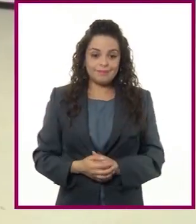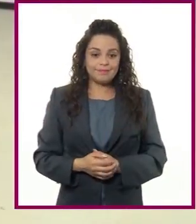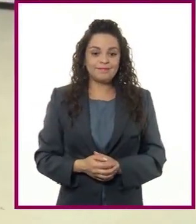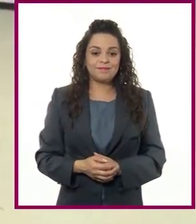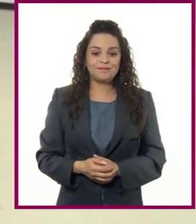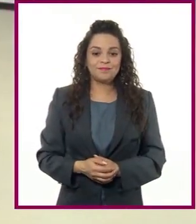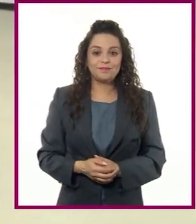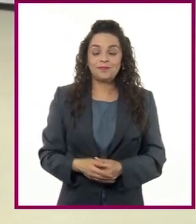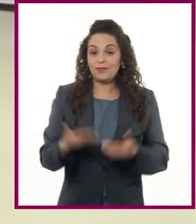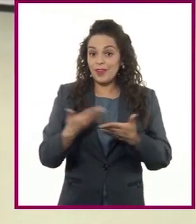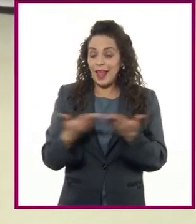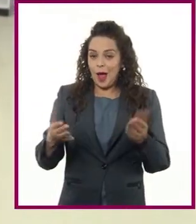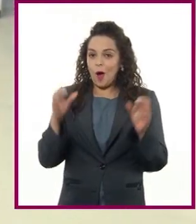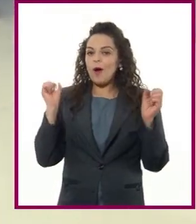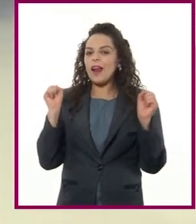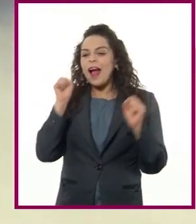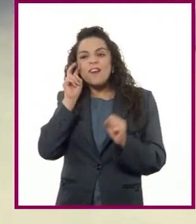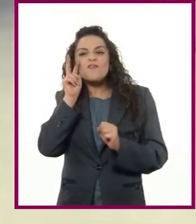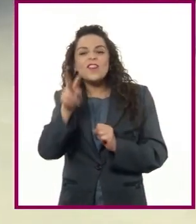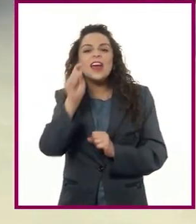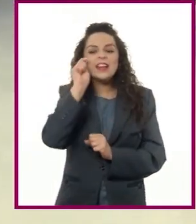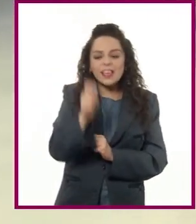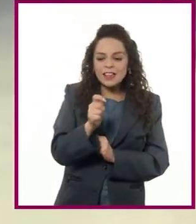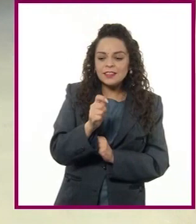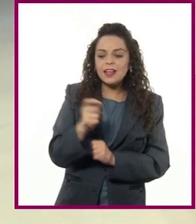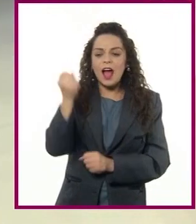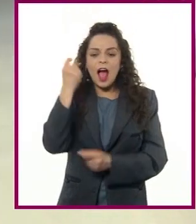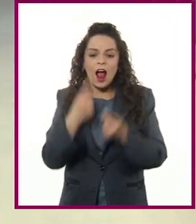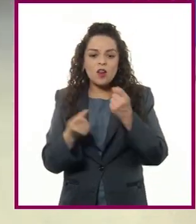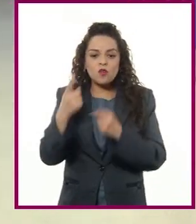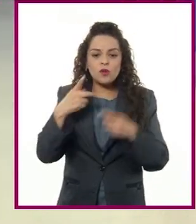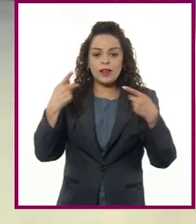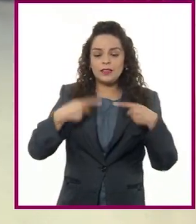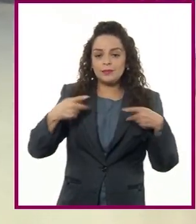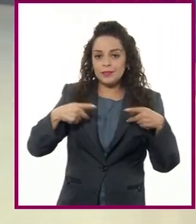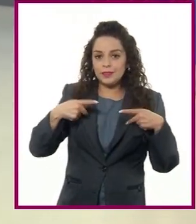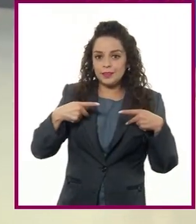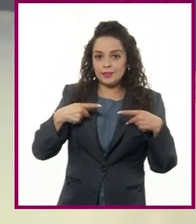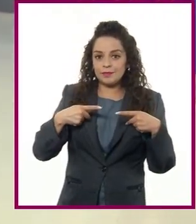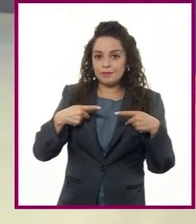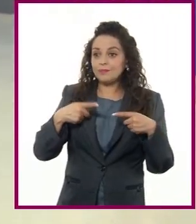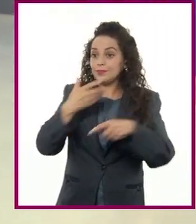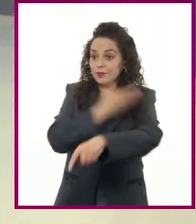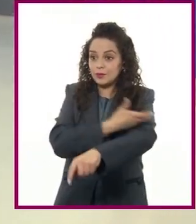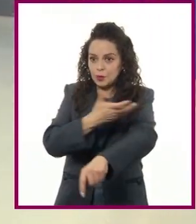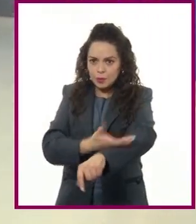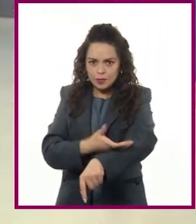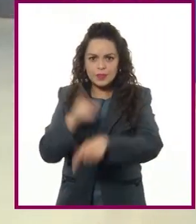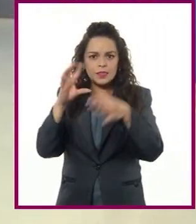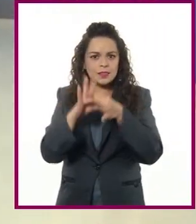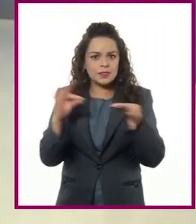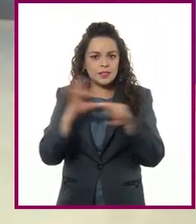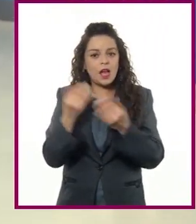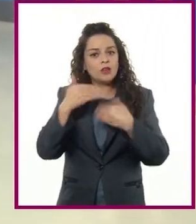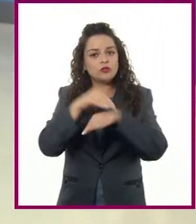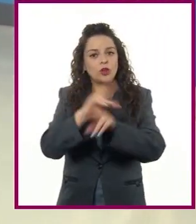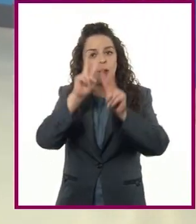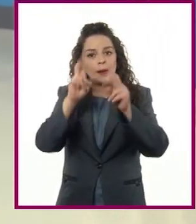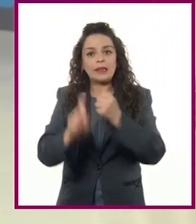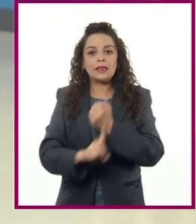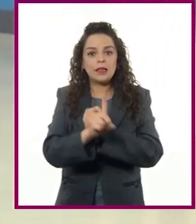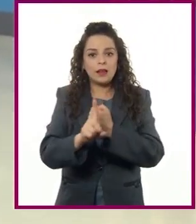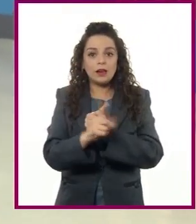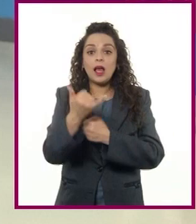A continuación, veremos y escucharemos algunas posturas de algunos de sus compañeros respecto a los conflictos y